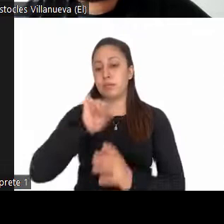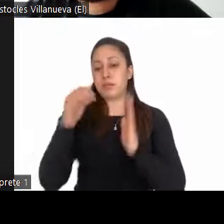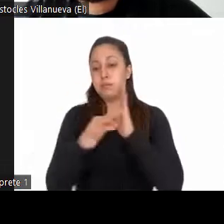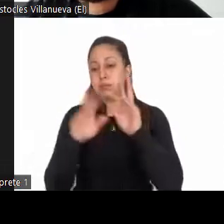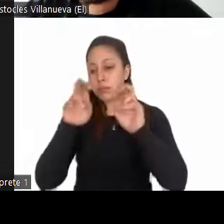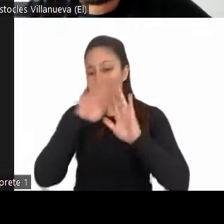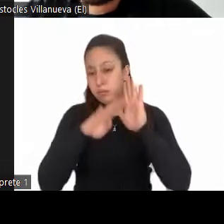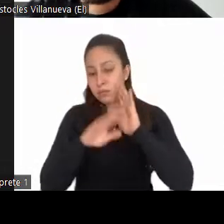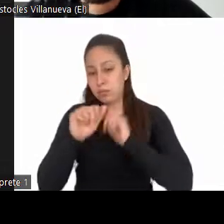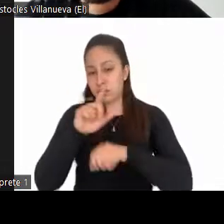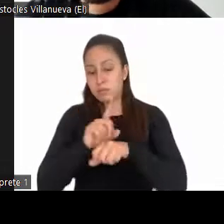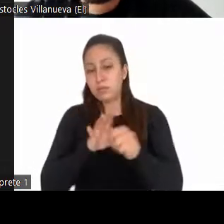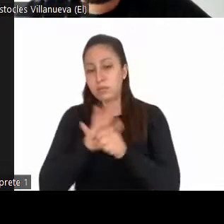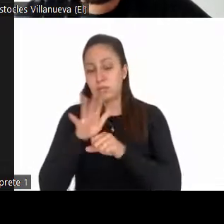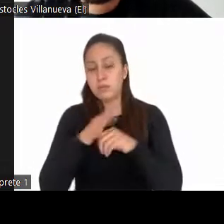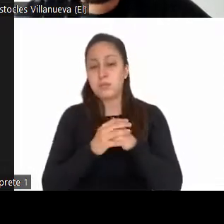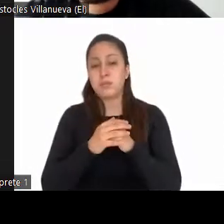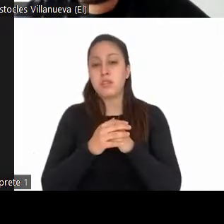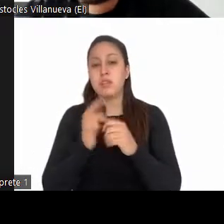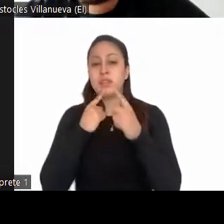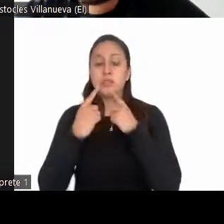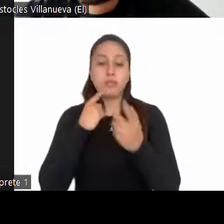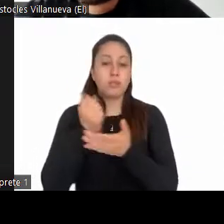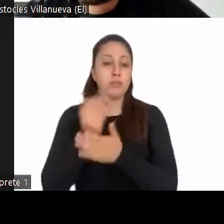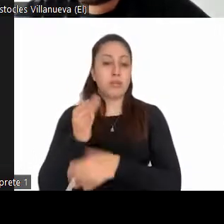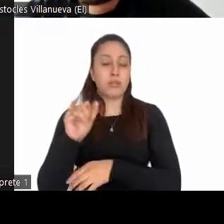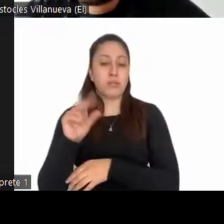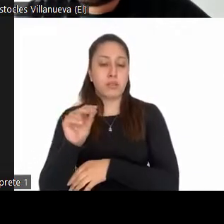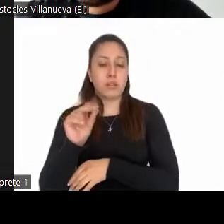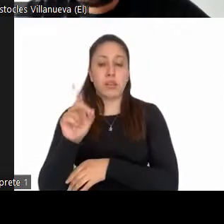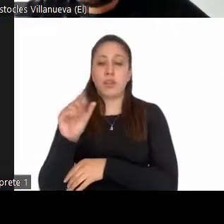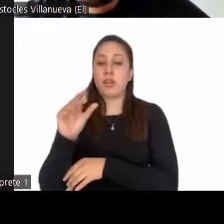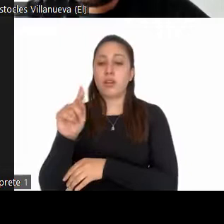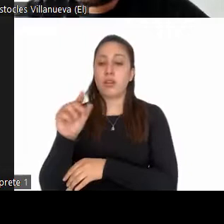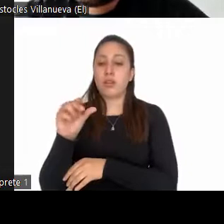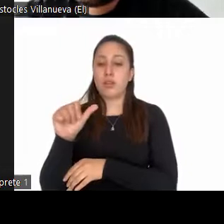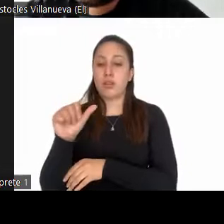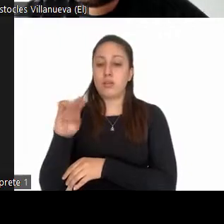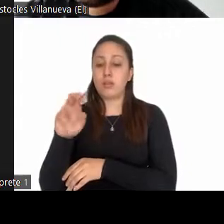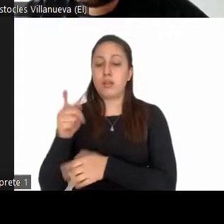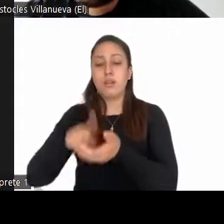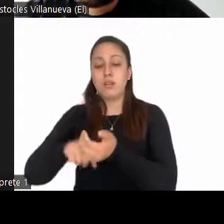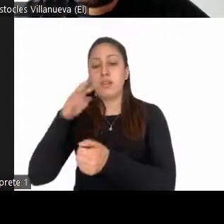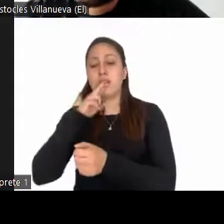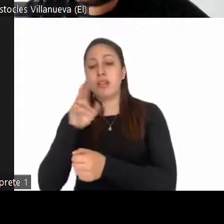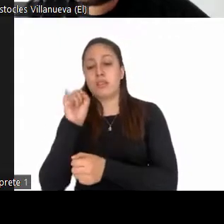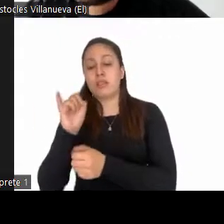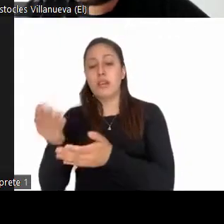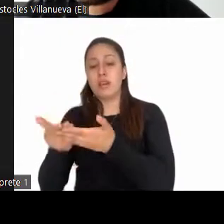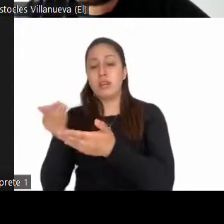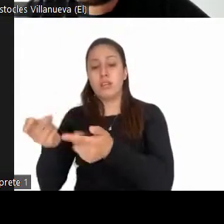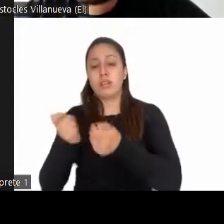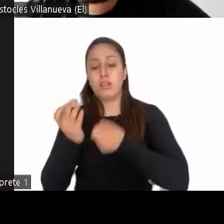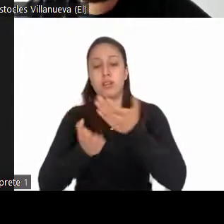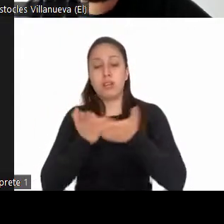es o corresponde a la discusión y en su caso aprobación del dictamen en sentido positivo respecto a la